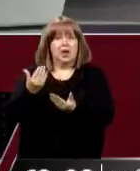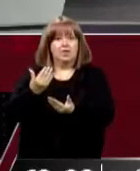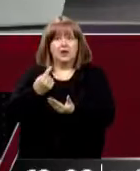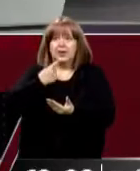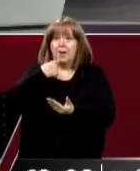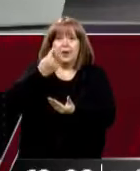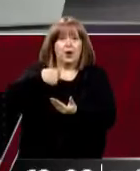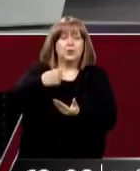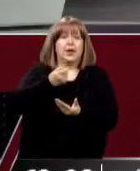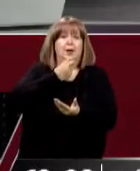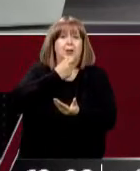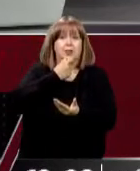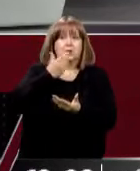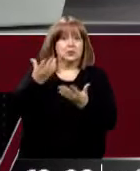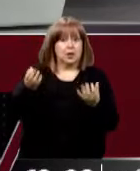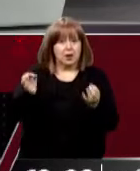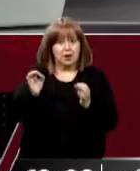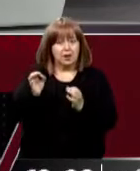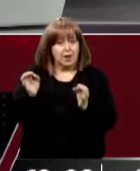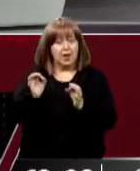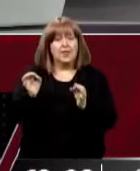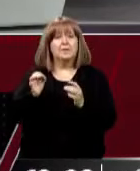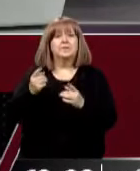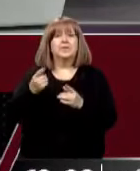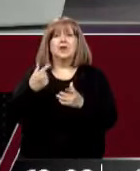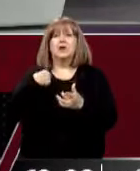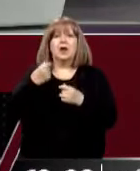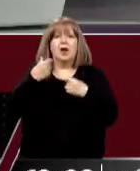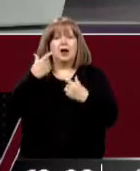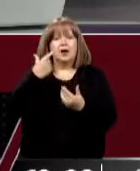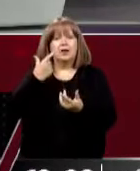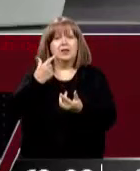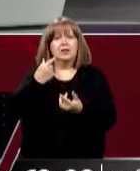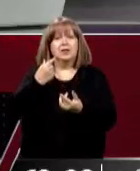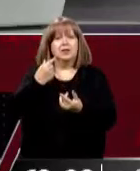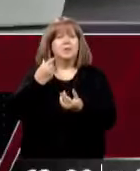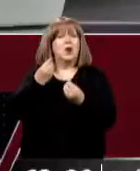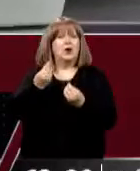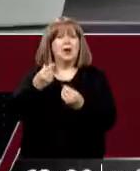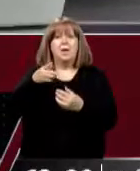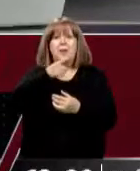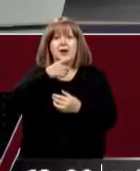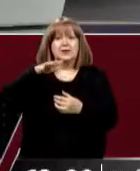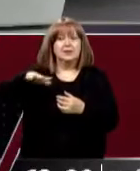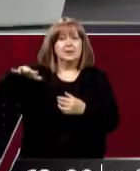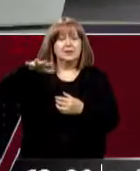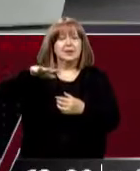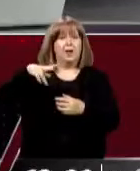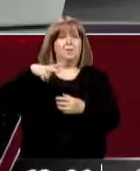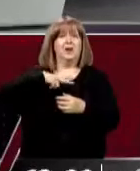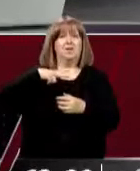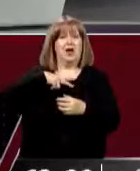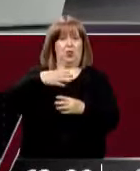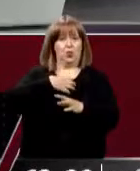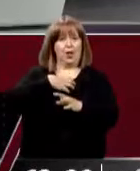y todavía resta saber si no están reconociendo derechos a estas personas en lugares que tengan un propietario